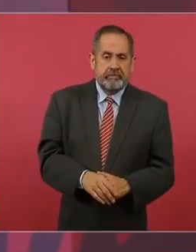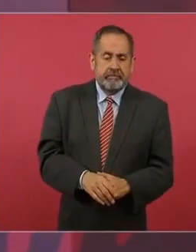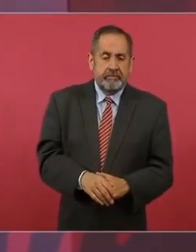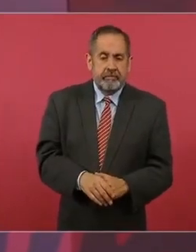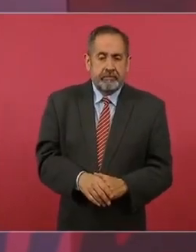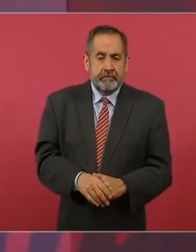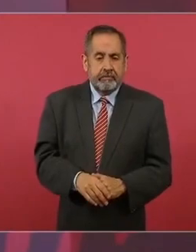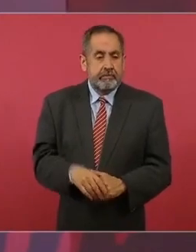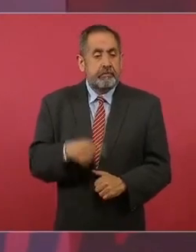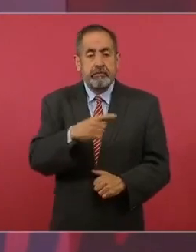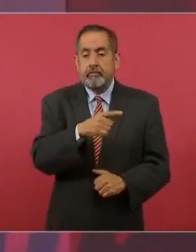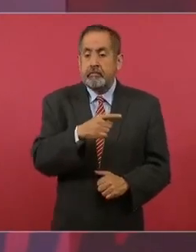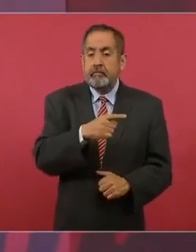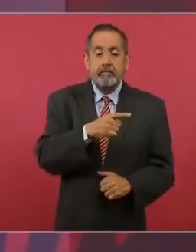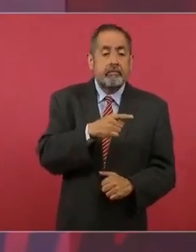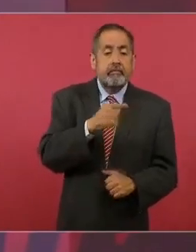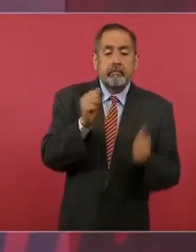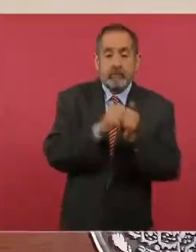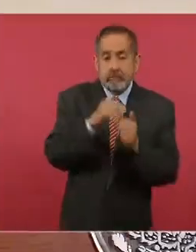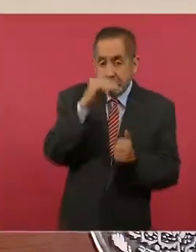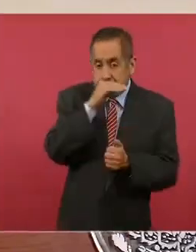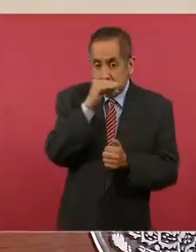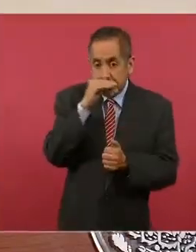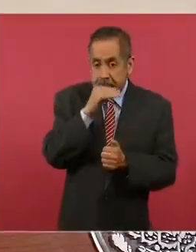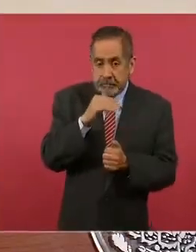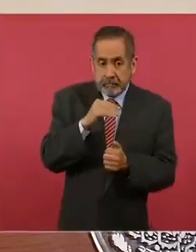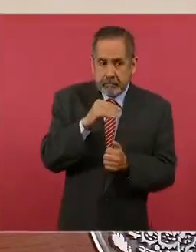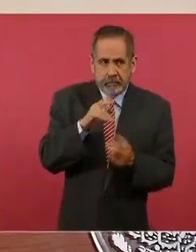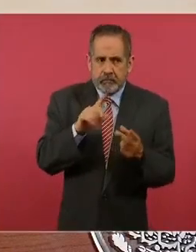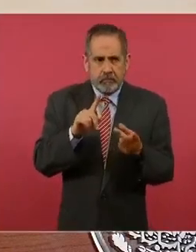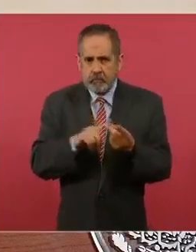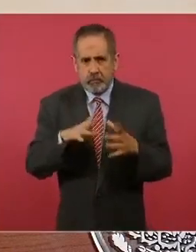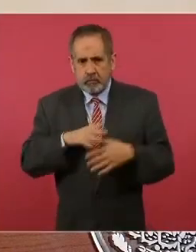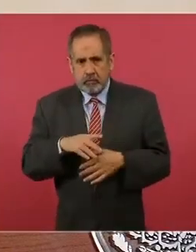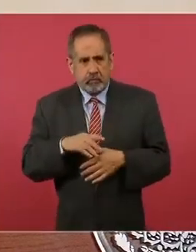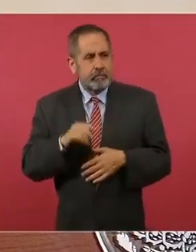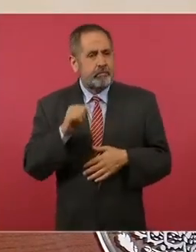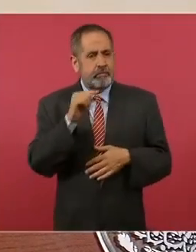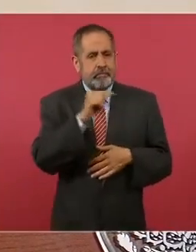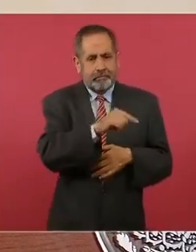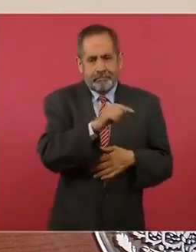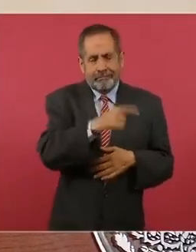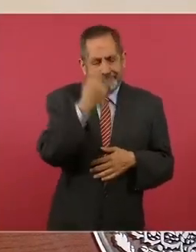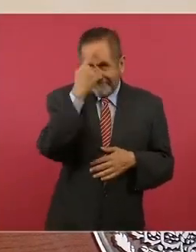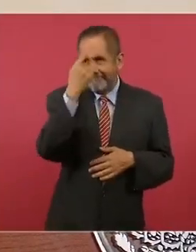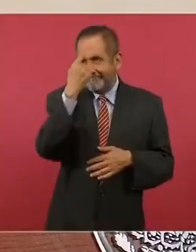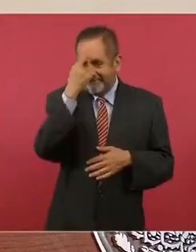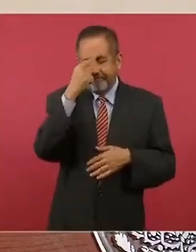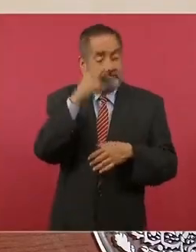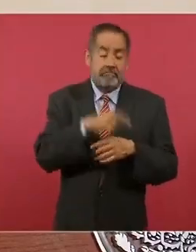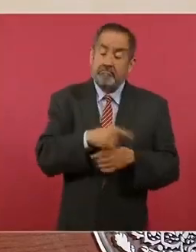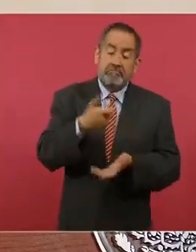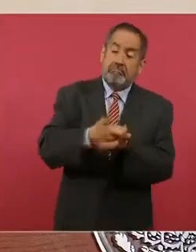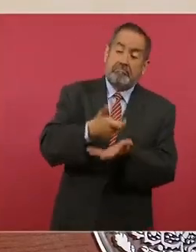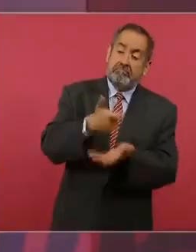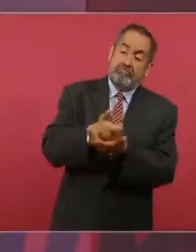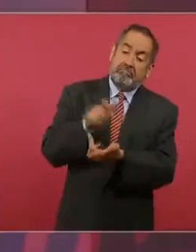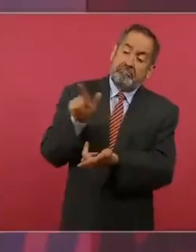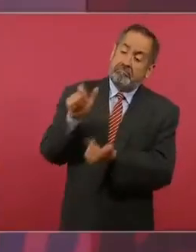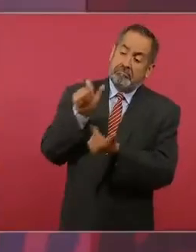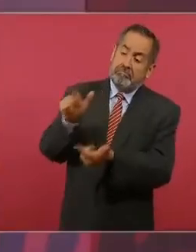no cobren, que sea gratuito, porque en todos, por esa mentalidad de